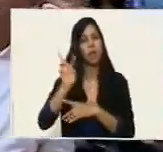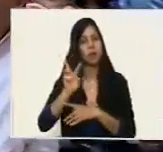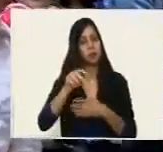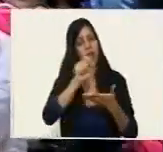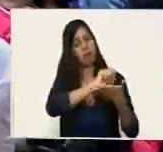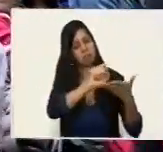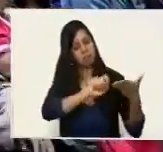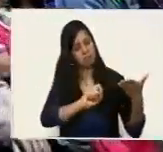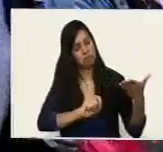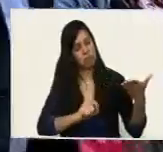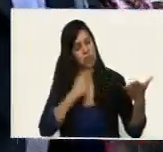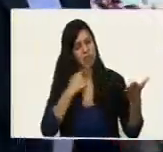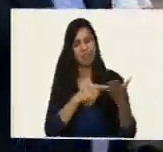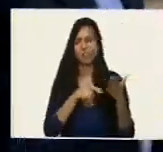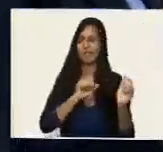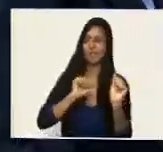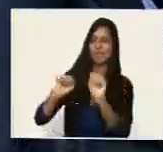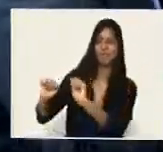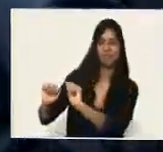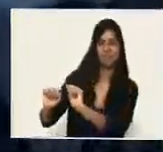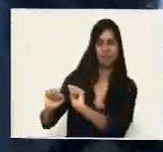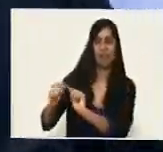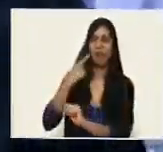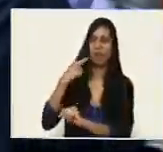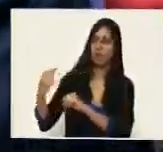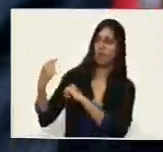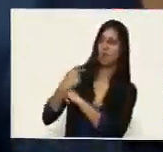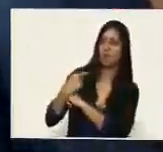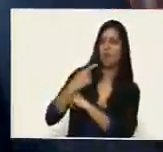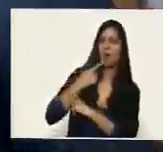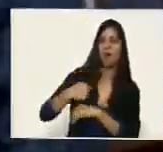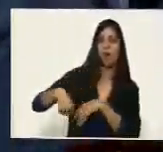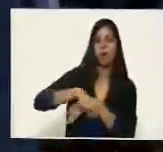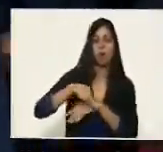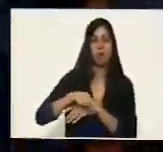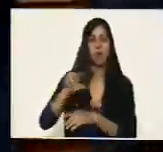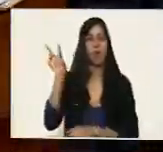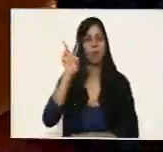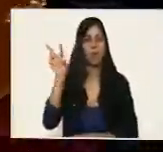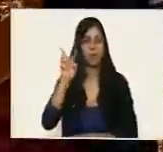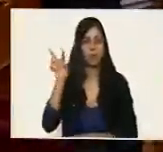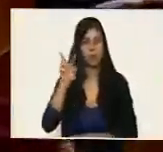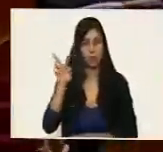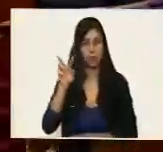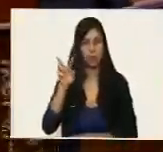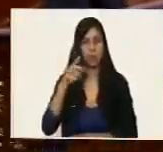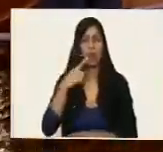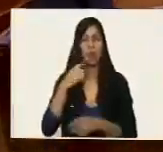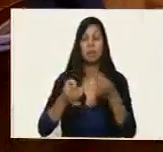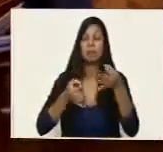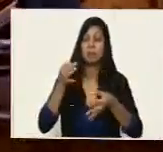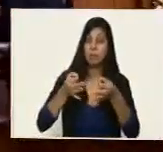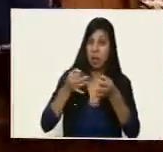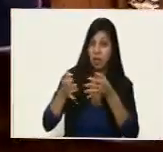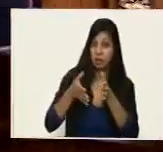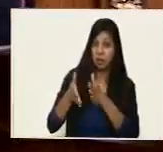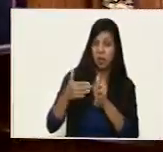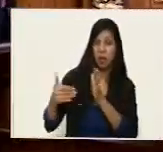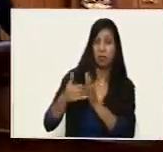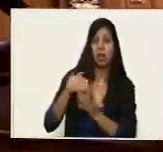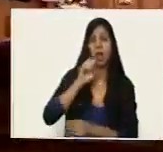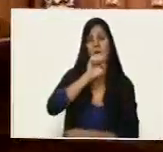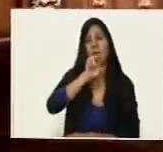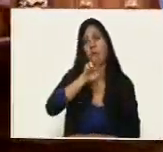rechaza rotundamente este tipo de imposiciones contra el gobierno venezolano. Destacan que la Unión Europea atenta contra la